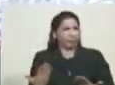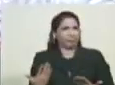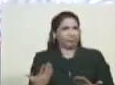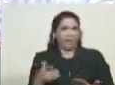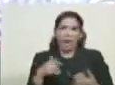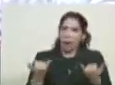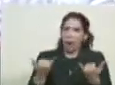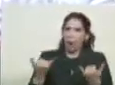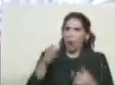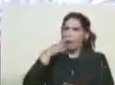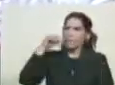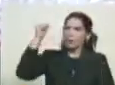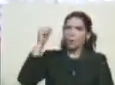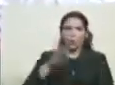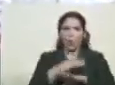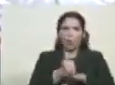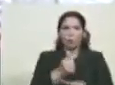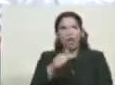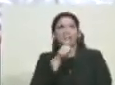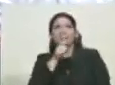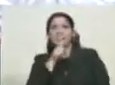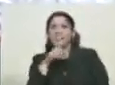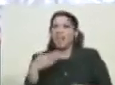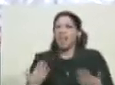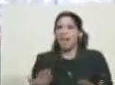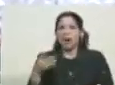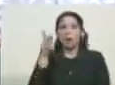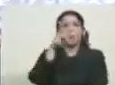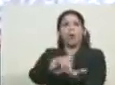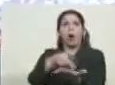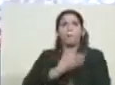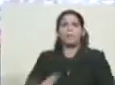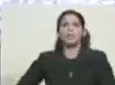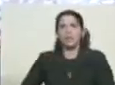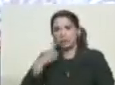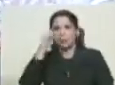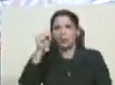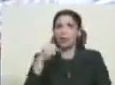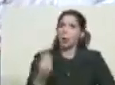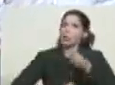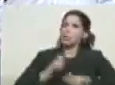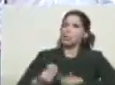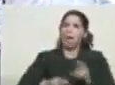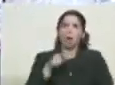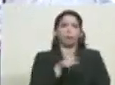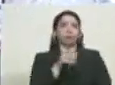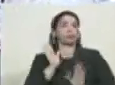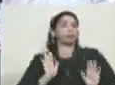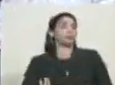culpable. ¿Quién te manda a ser Nicolás Maduro? Por eso es que te hicieron lo que te hicieron.